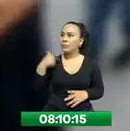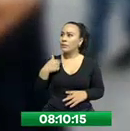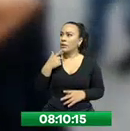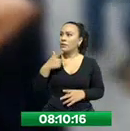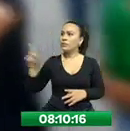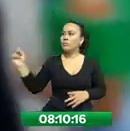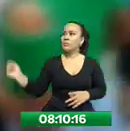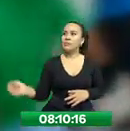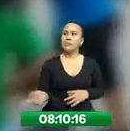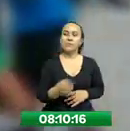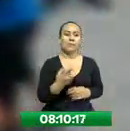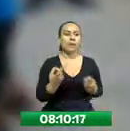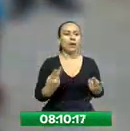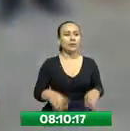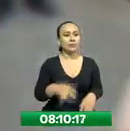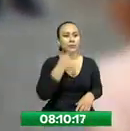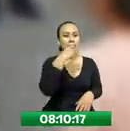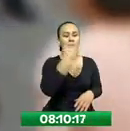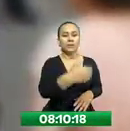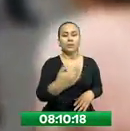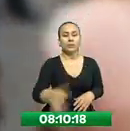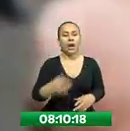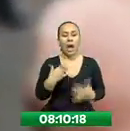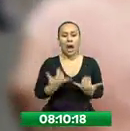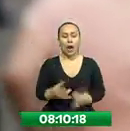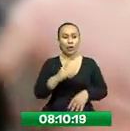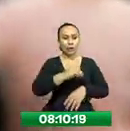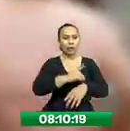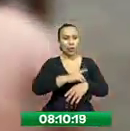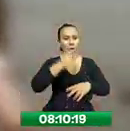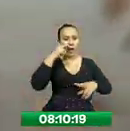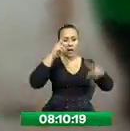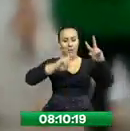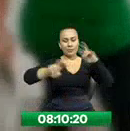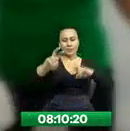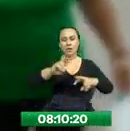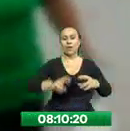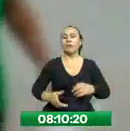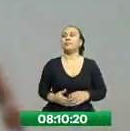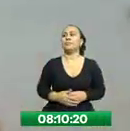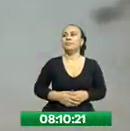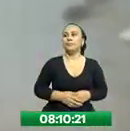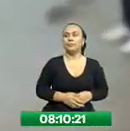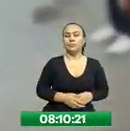se compense a los menores, se los haga revisar y de todas maneras también